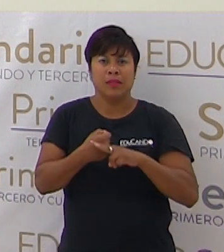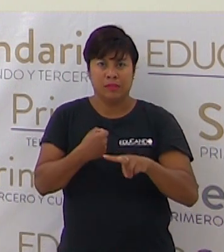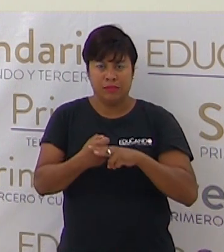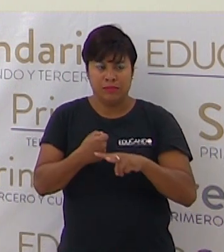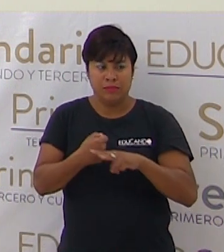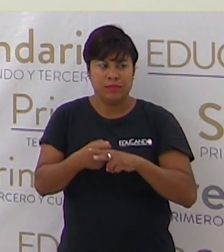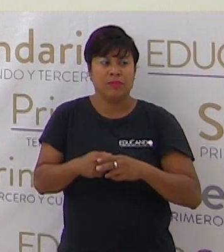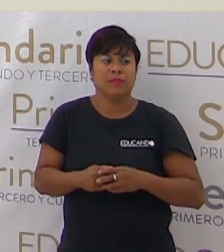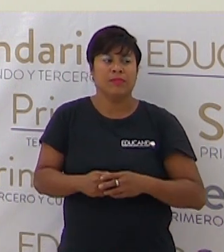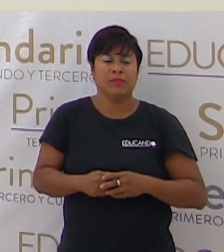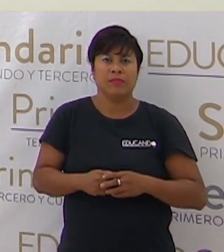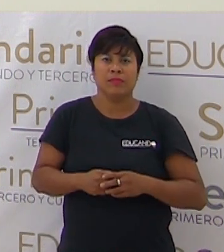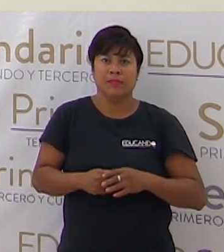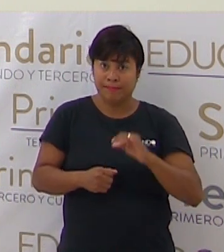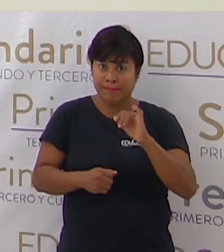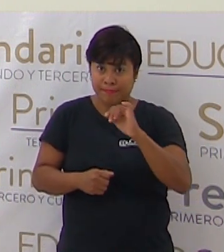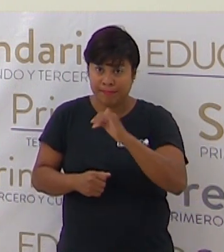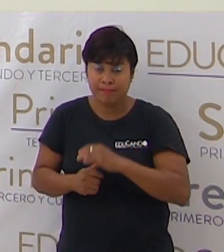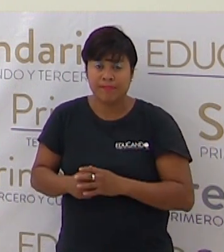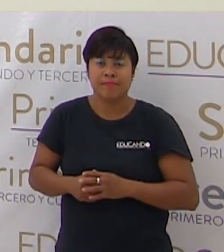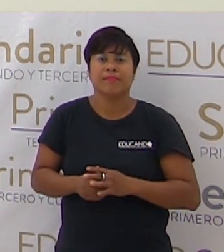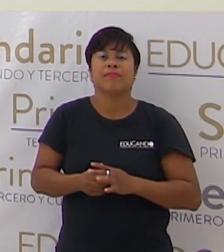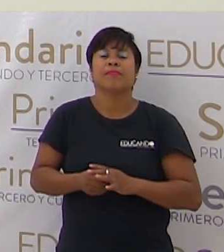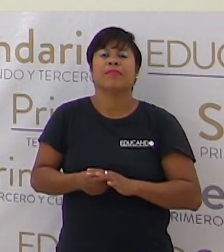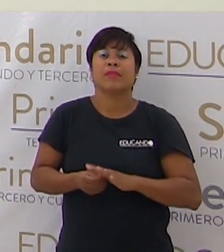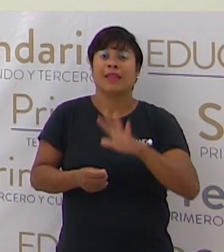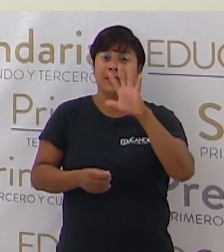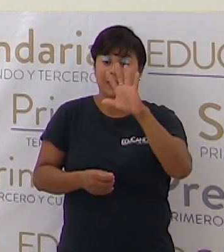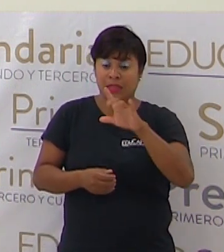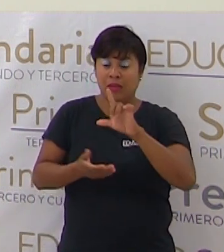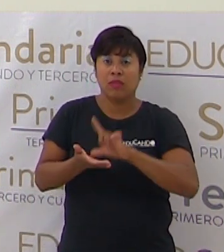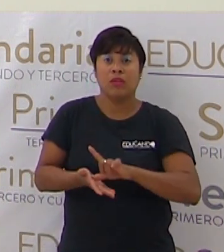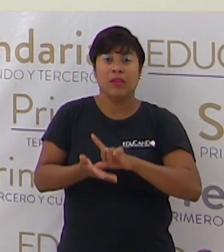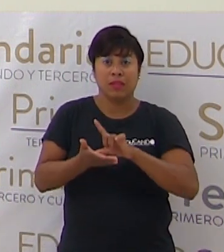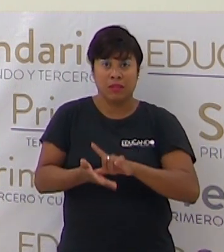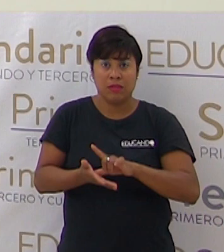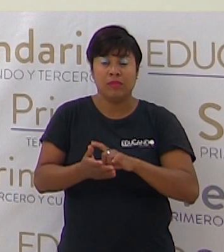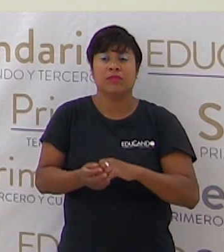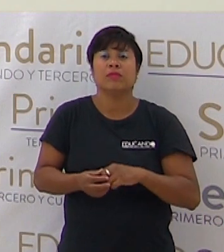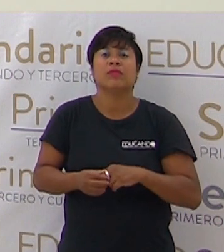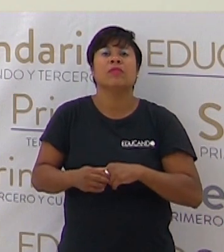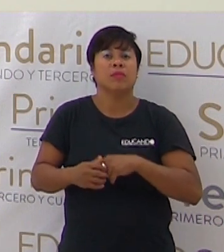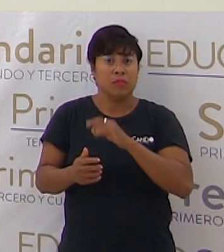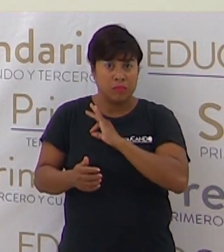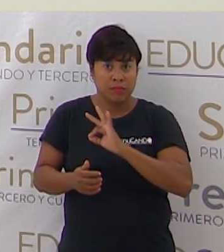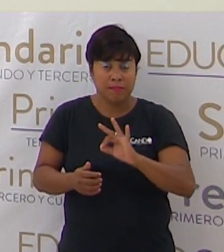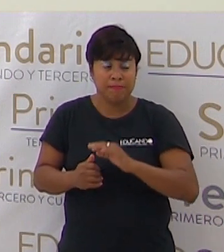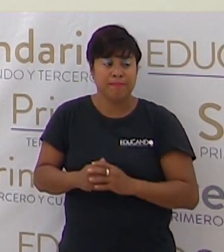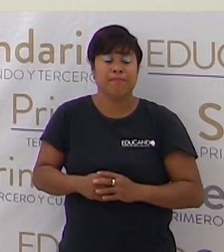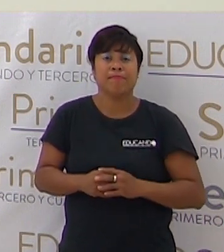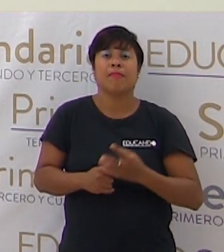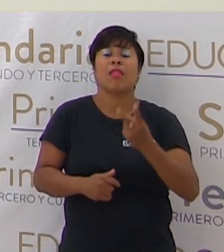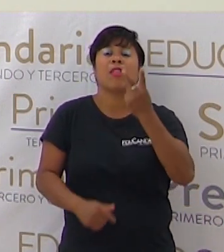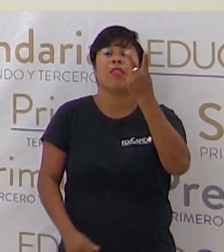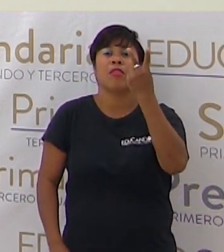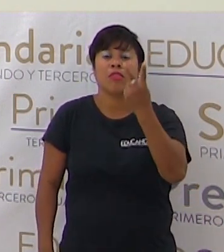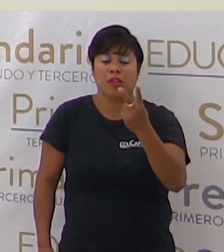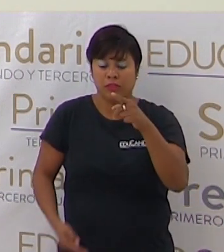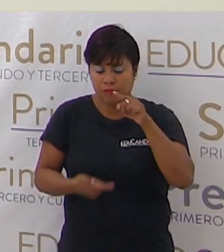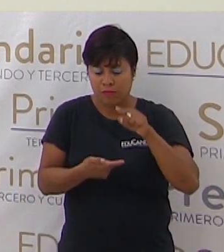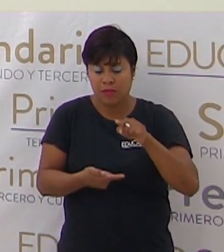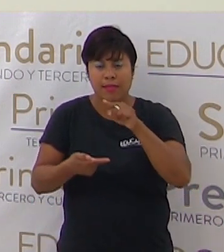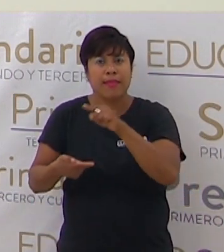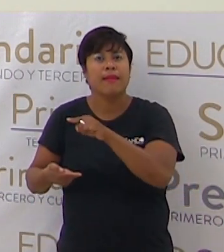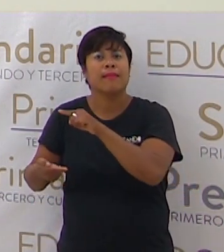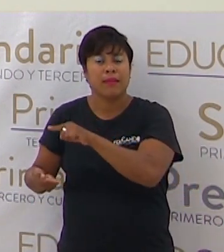vasos. ¿Sí? A 5 litros le caben 2